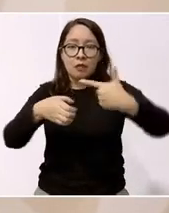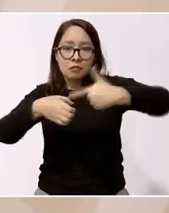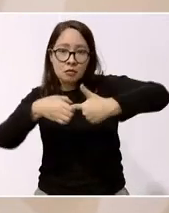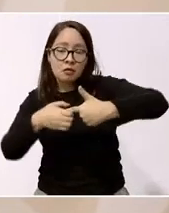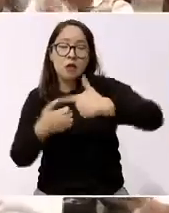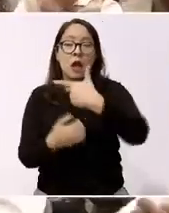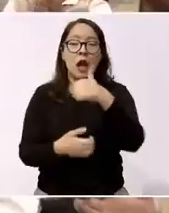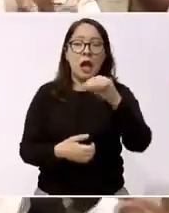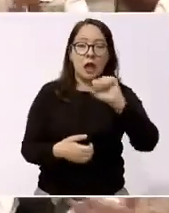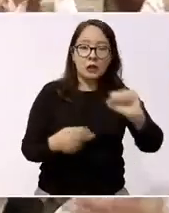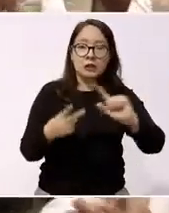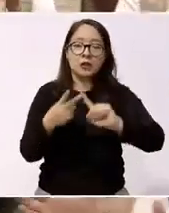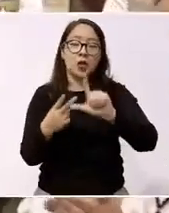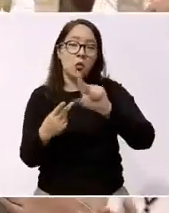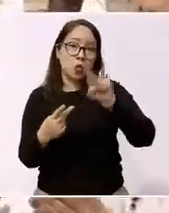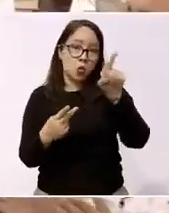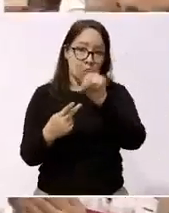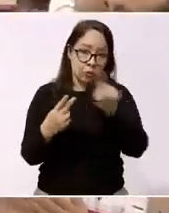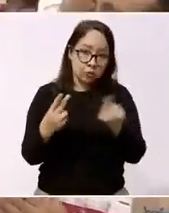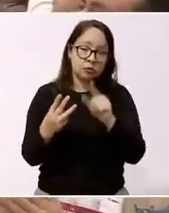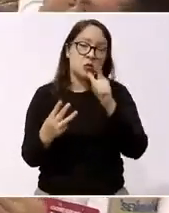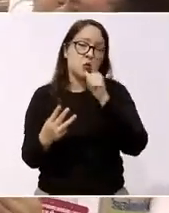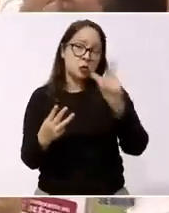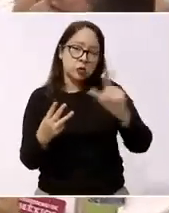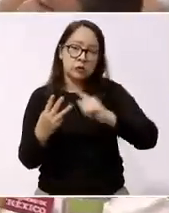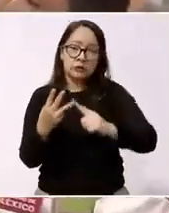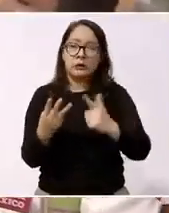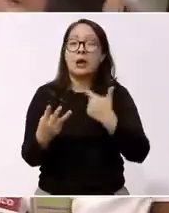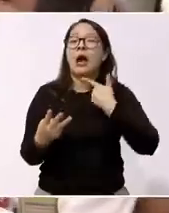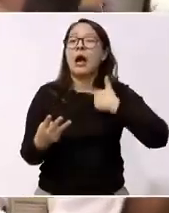la luz, del gas.